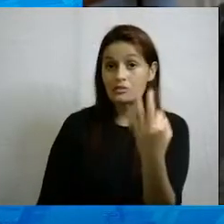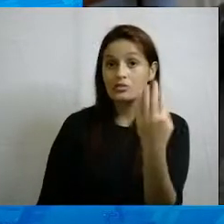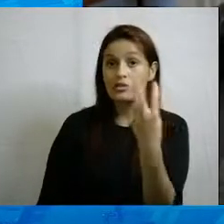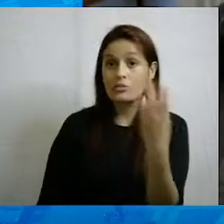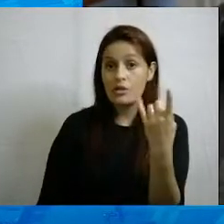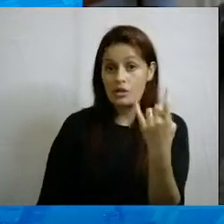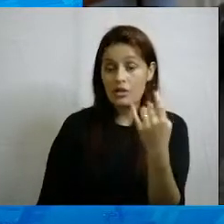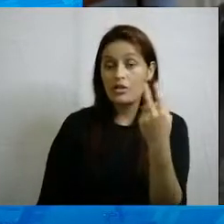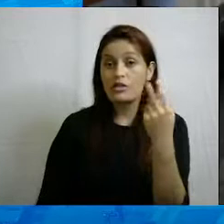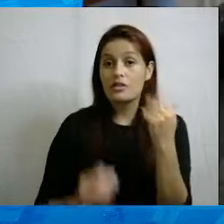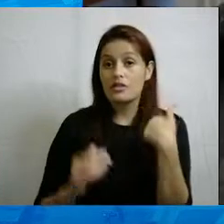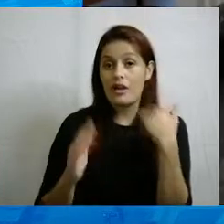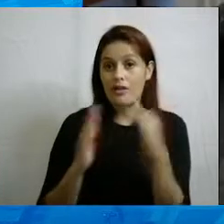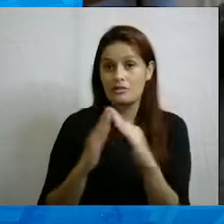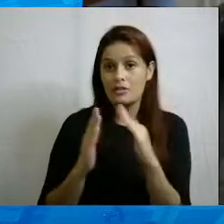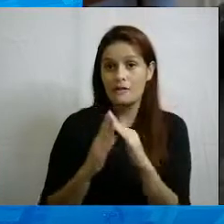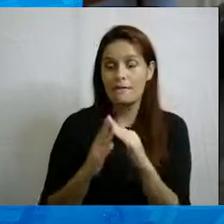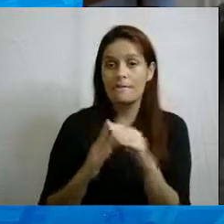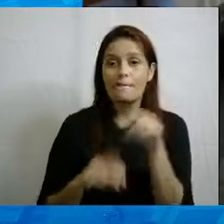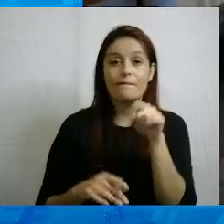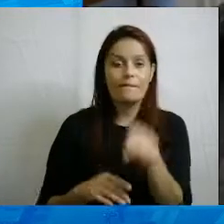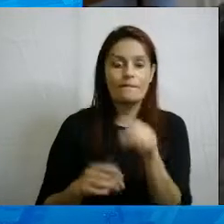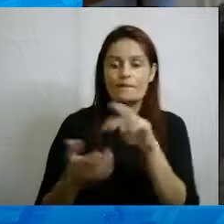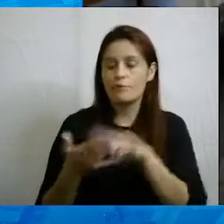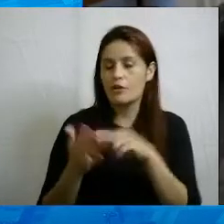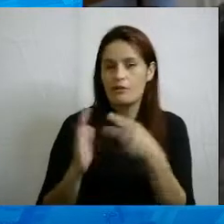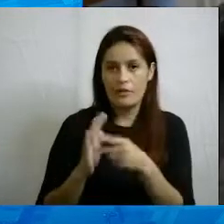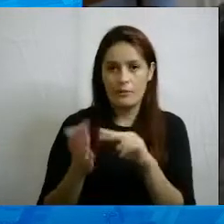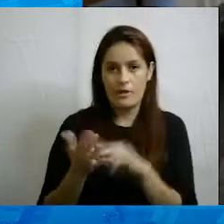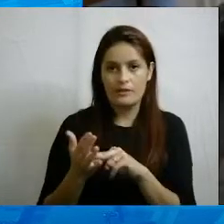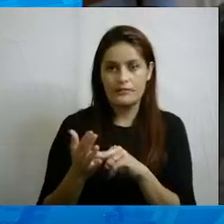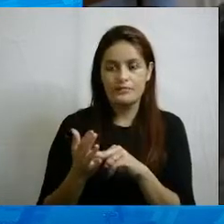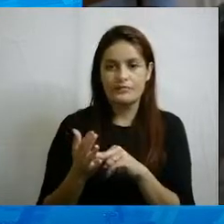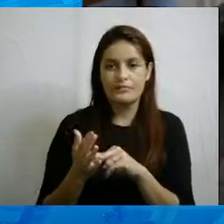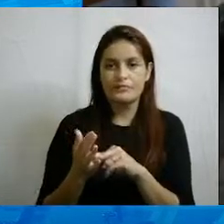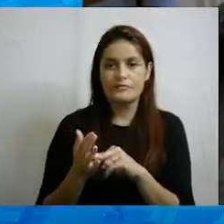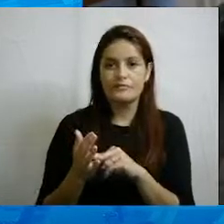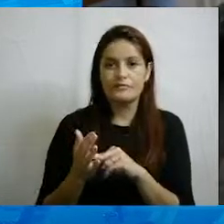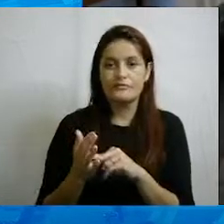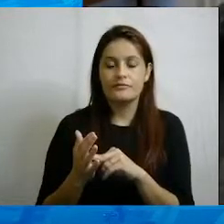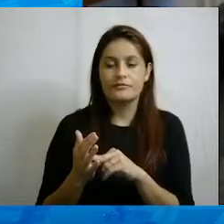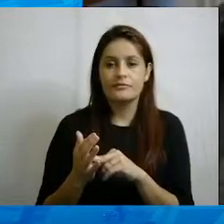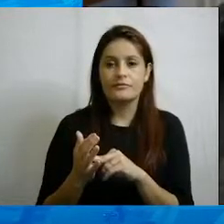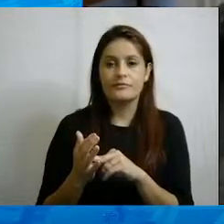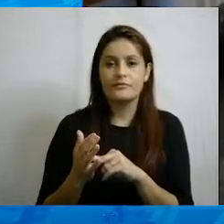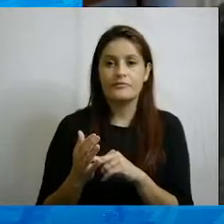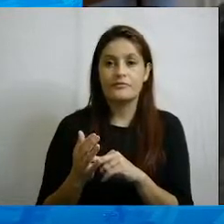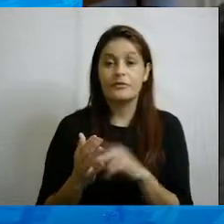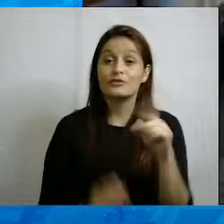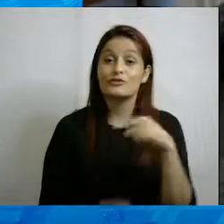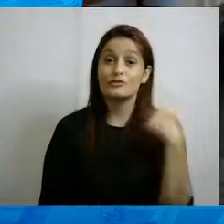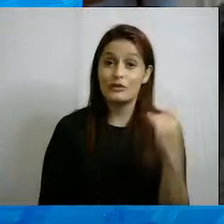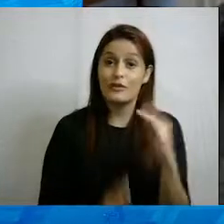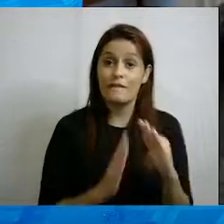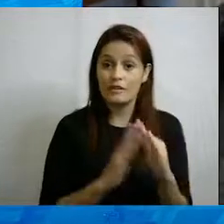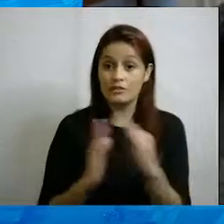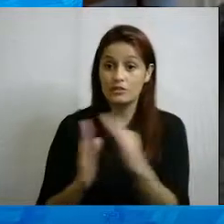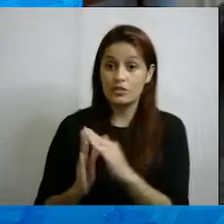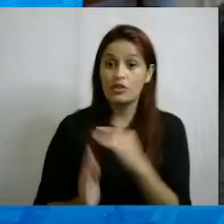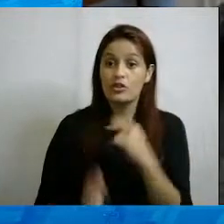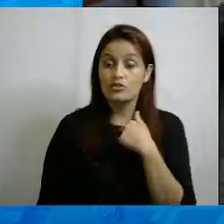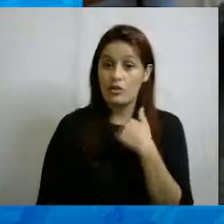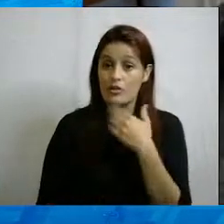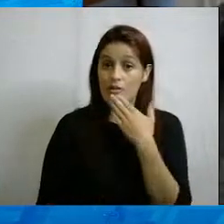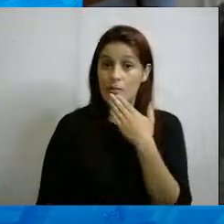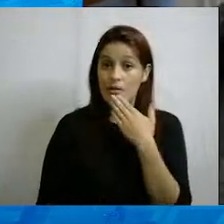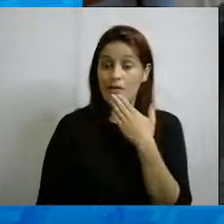domicilios y eso para nosotros es un gran problema. Nosotros, si bien es cierto, nuestros vecinos, yo como dirigente le he ido informando